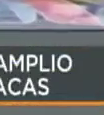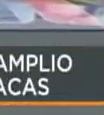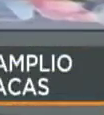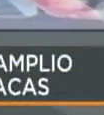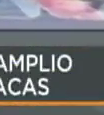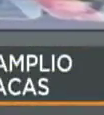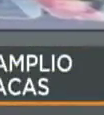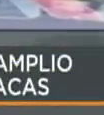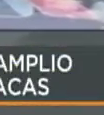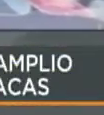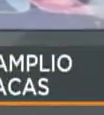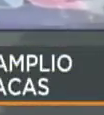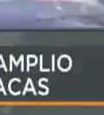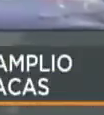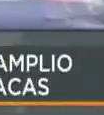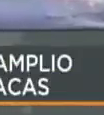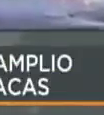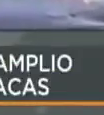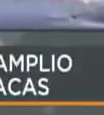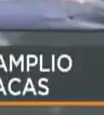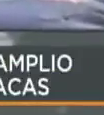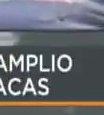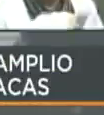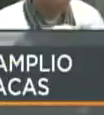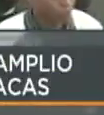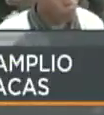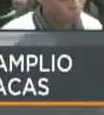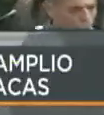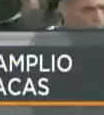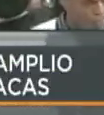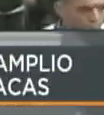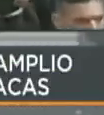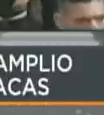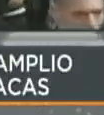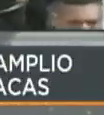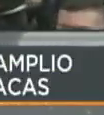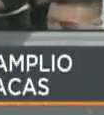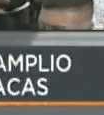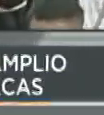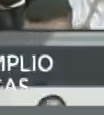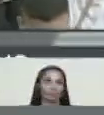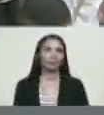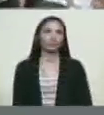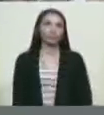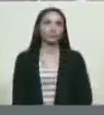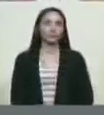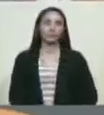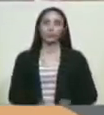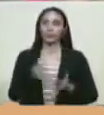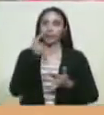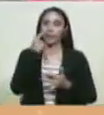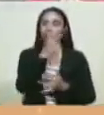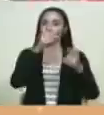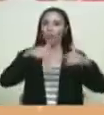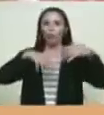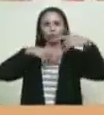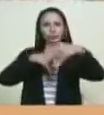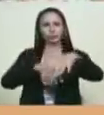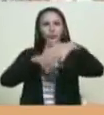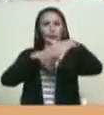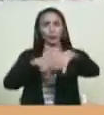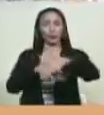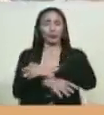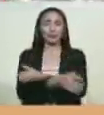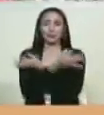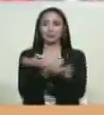Caracas. Nunca antes se había visto una marcha tan gigantesca como la del día de hoy,